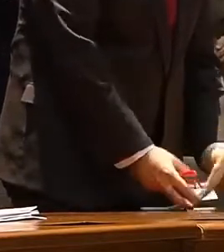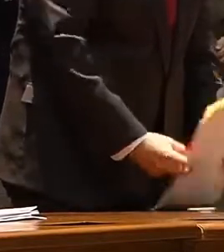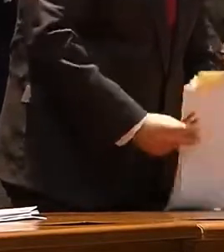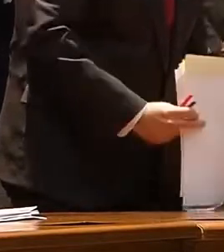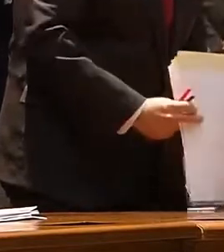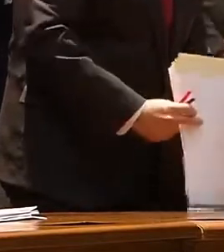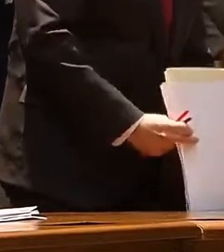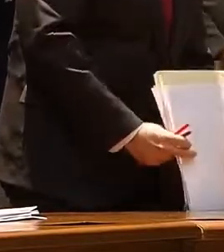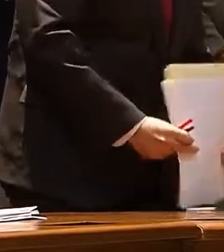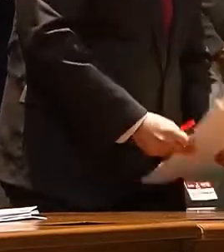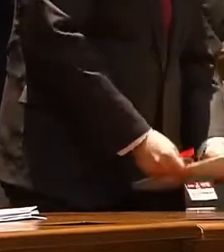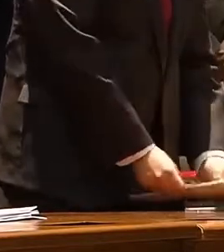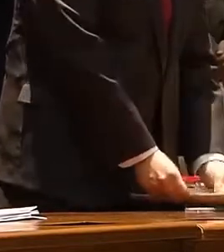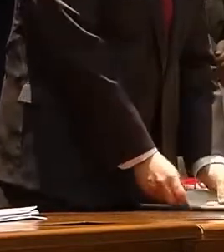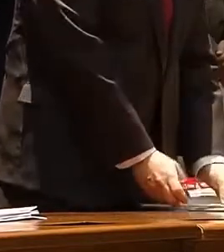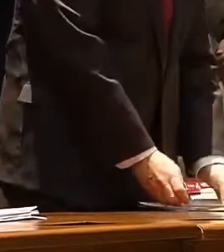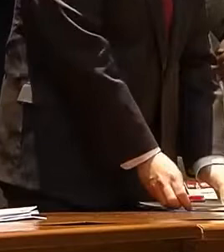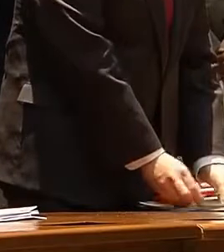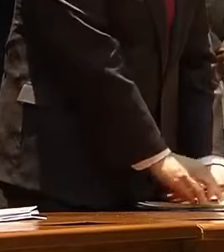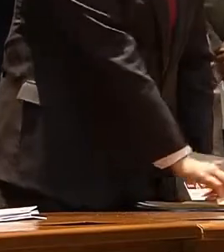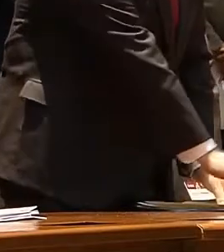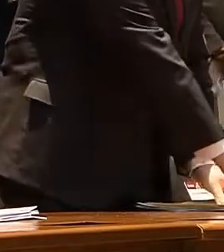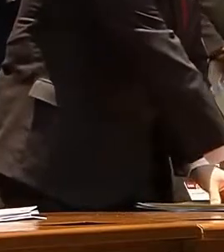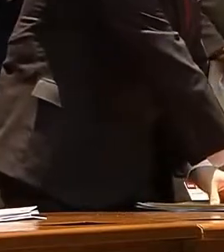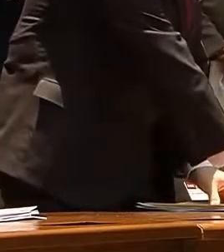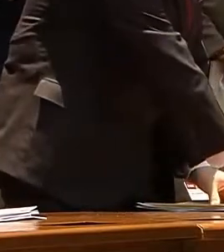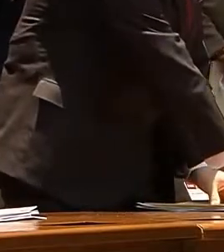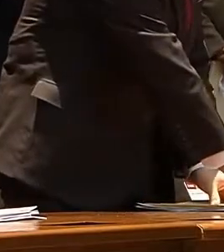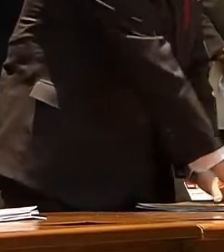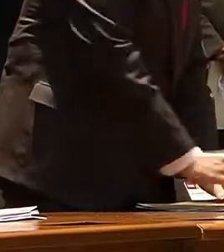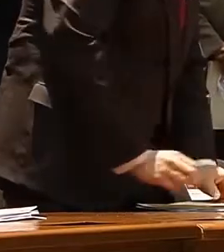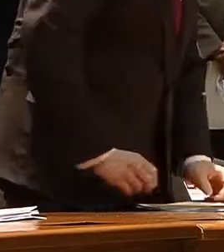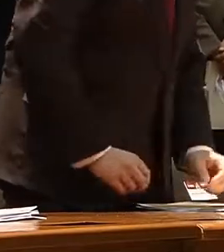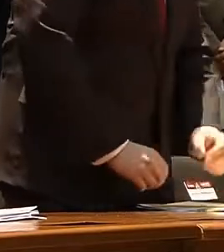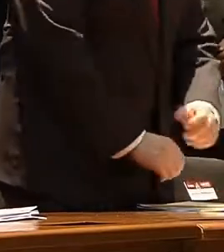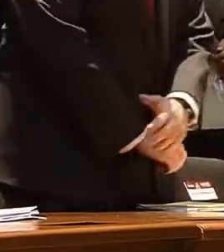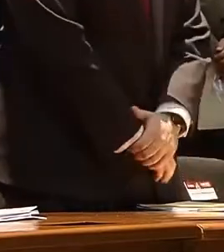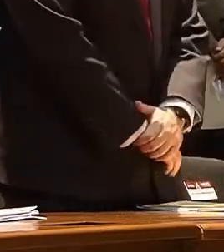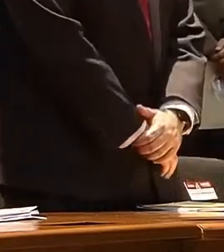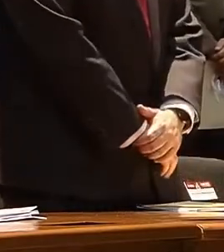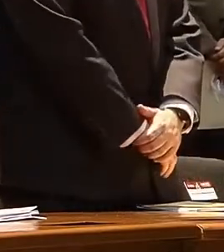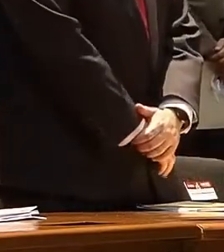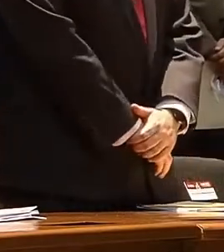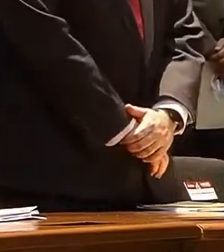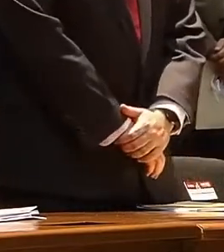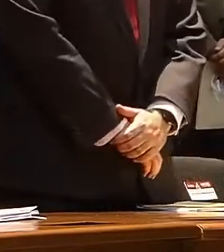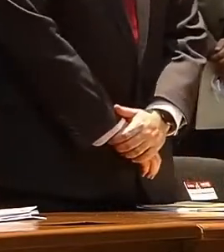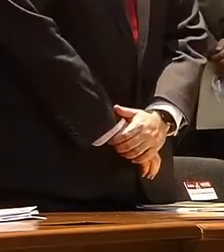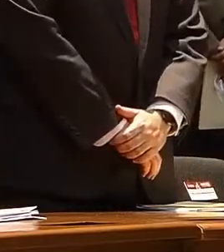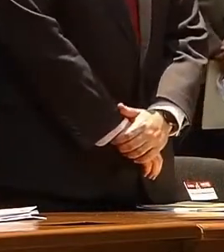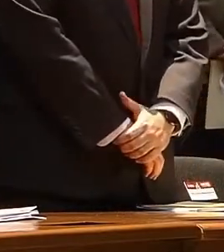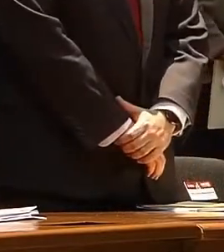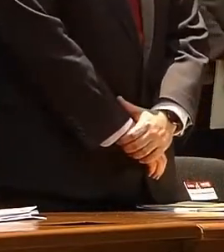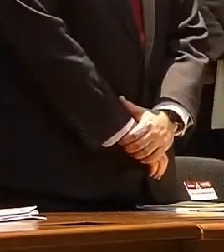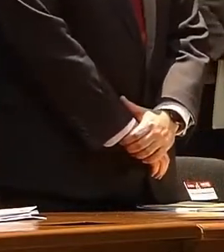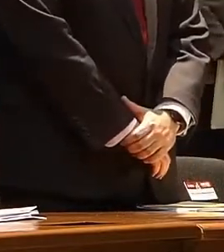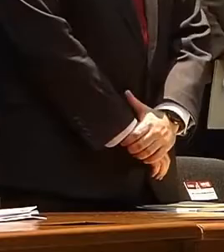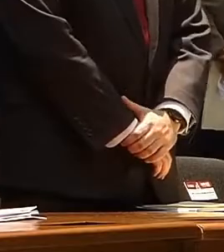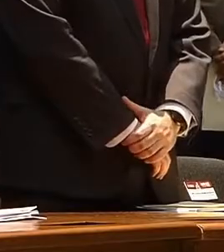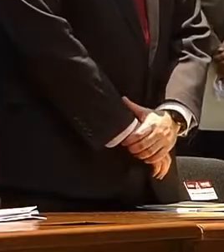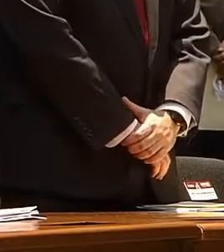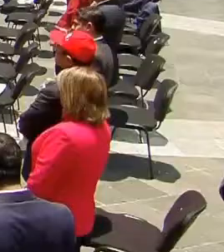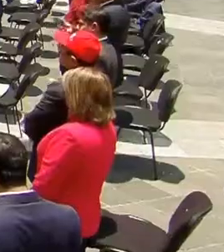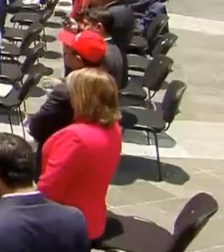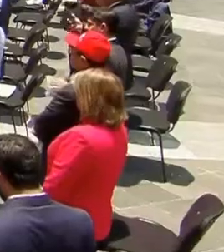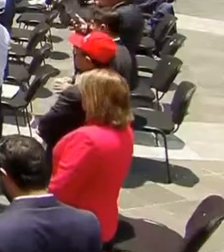Unidos Mexicanos, por acompañarnos en este día tan especial en el 50 aniversario del Infonavit, así como agradecer a